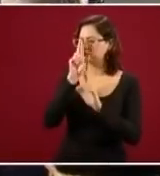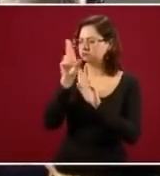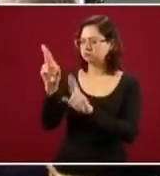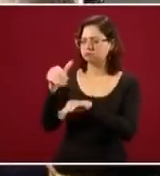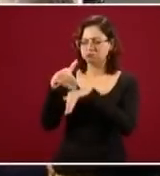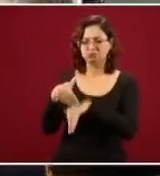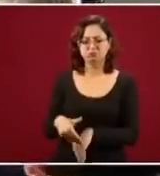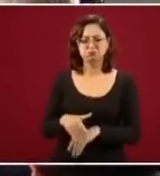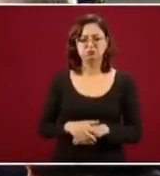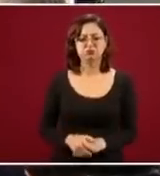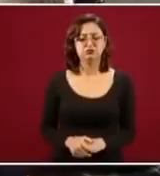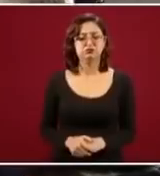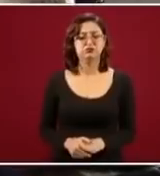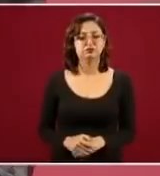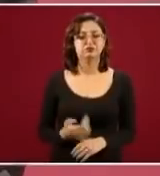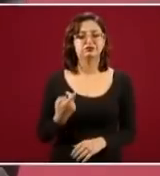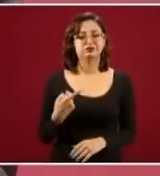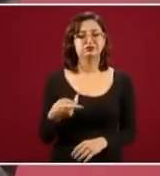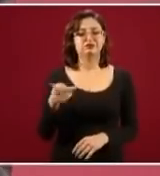pero no